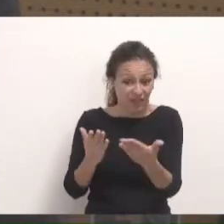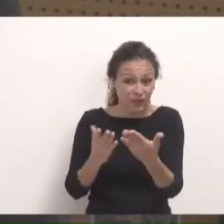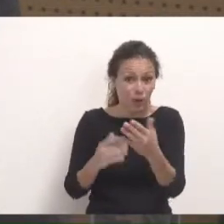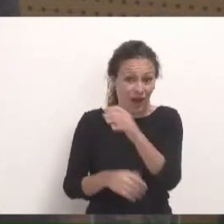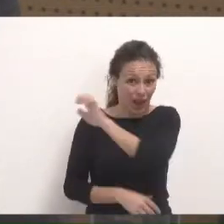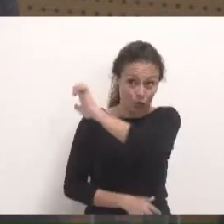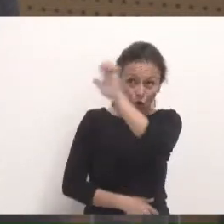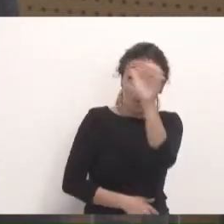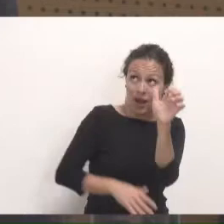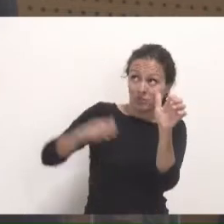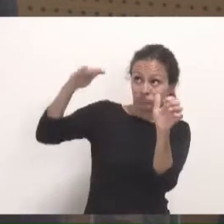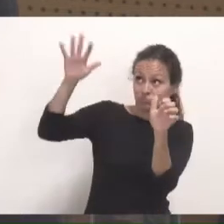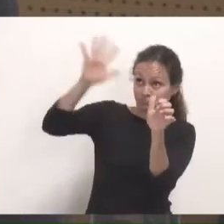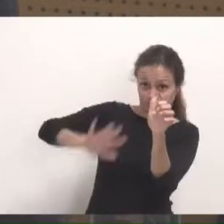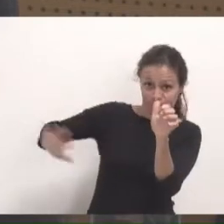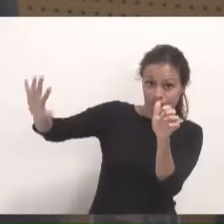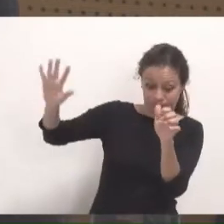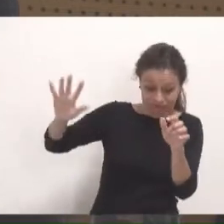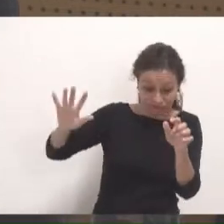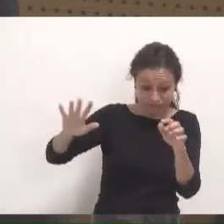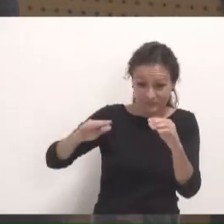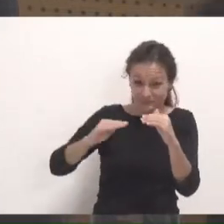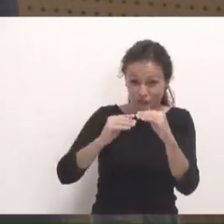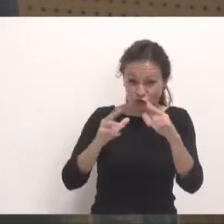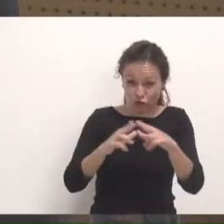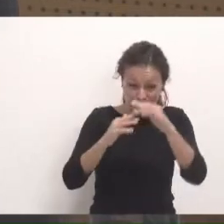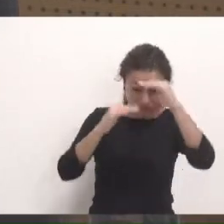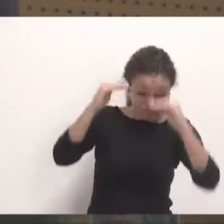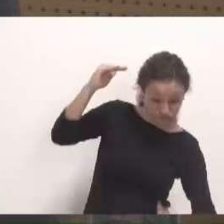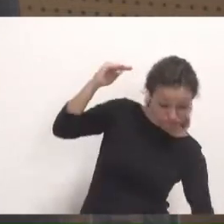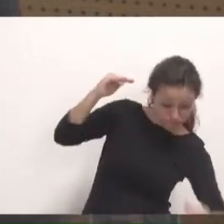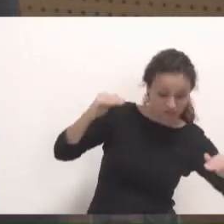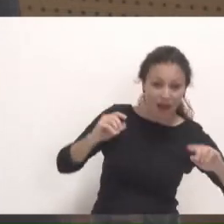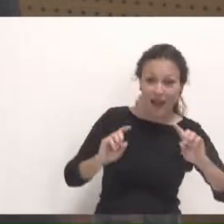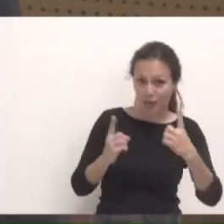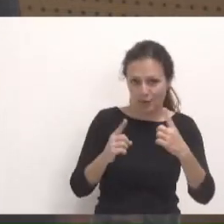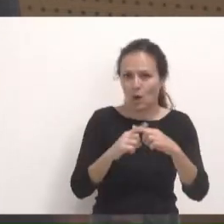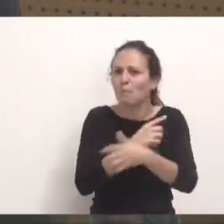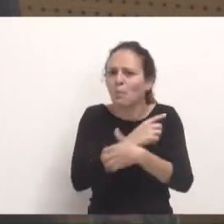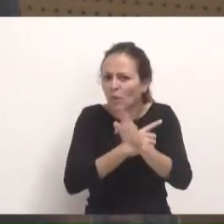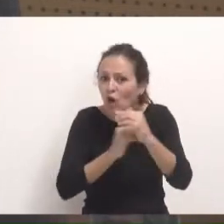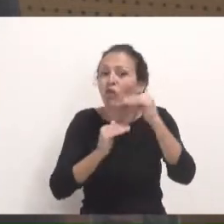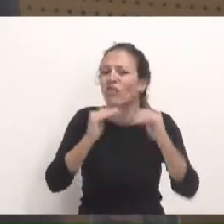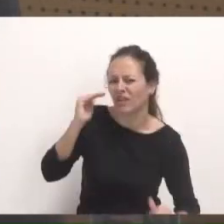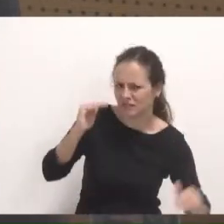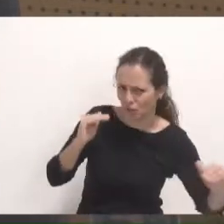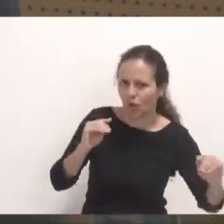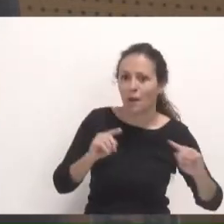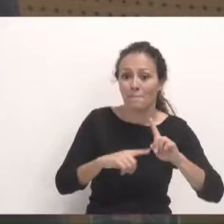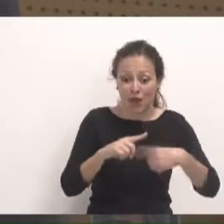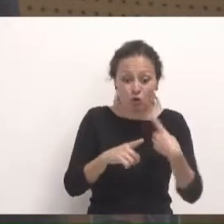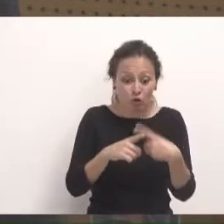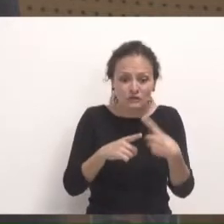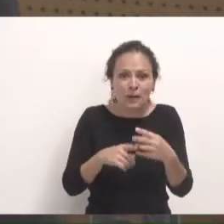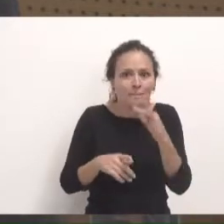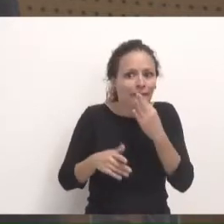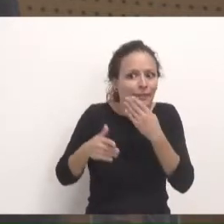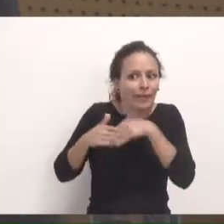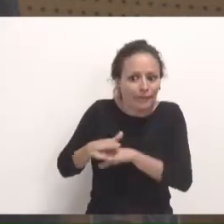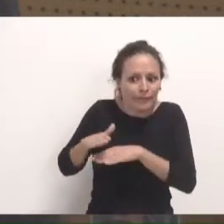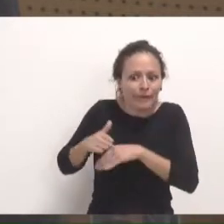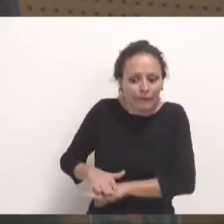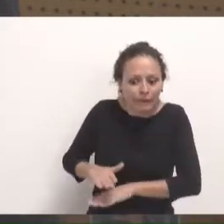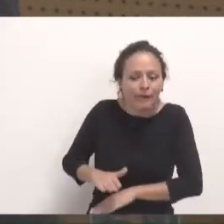Europea, que no la más pobre, que tiene un montón de necesidades sociales importantísimas pendientes de cubrir, se